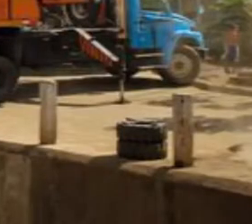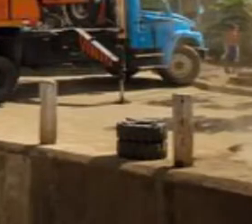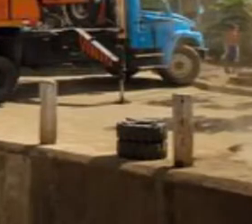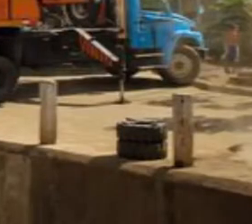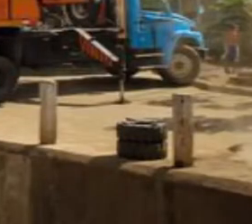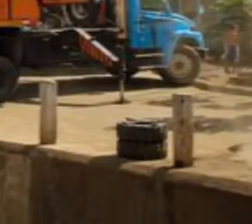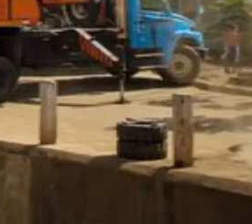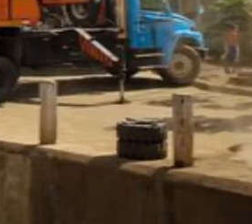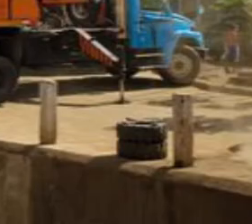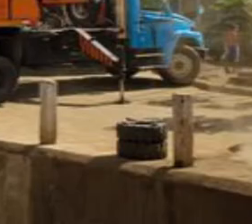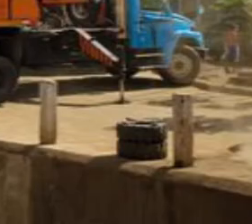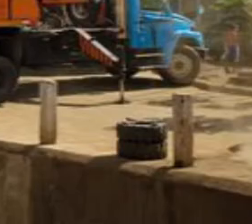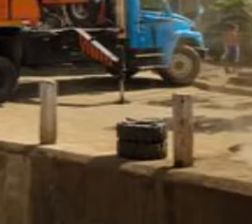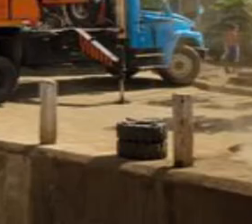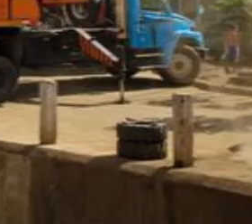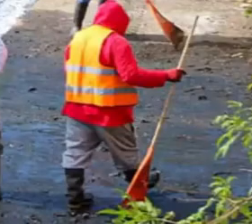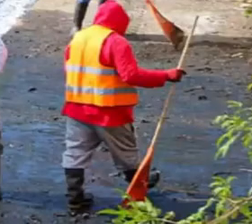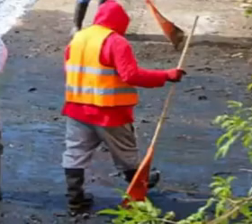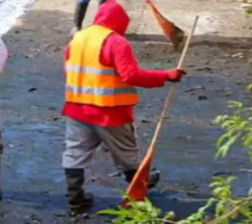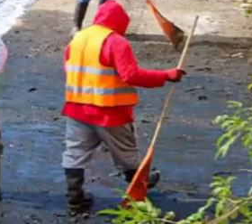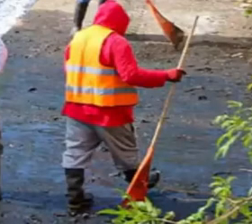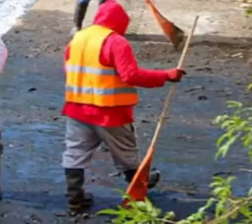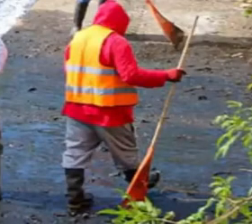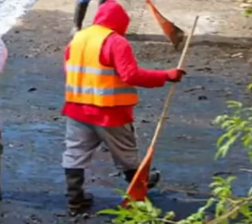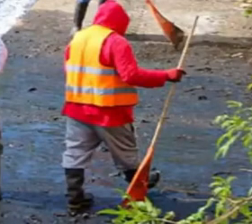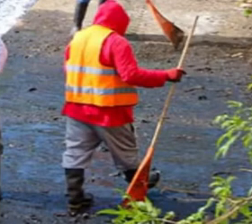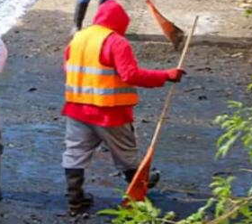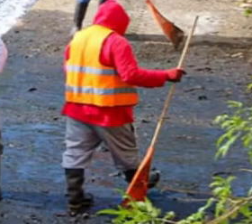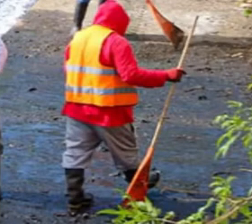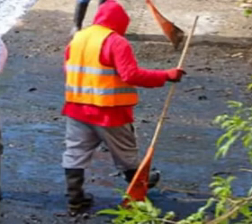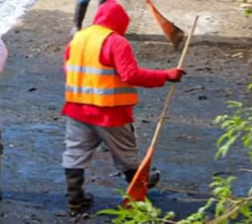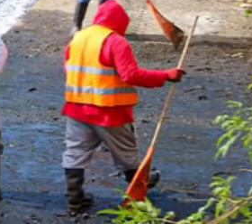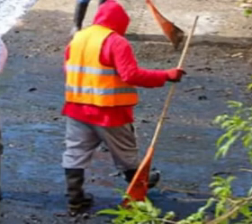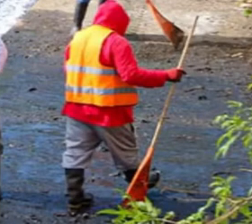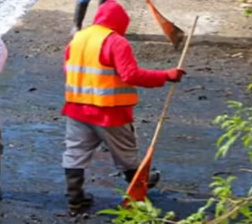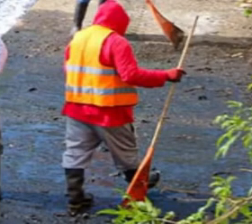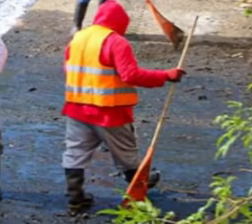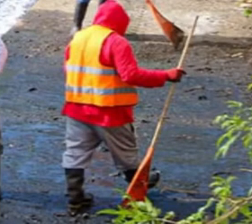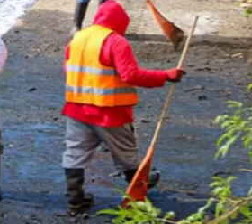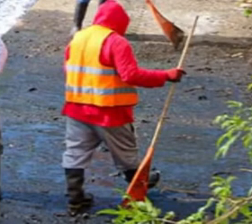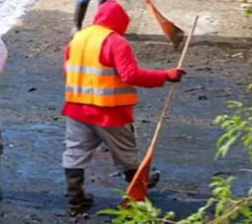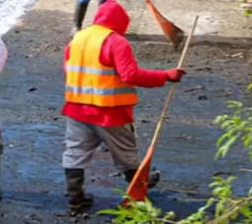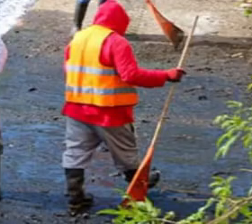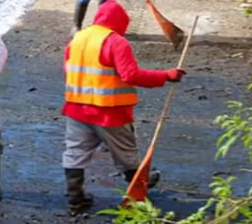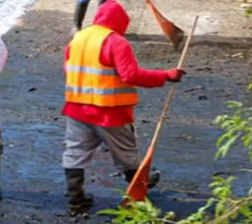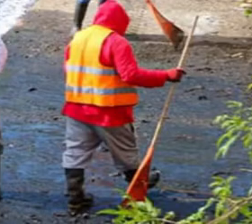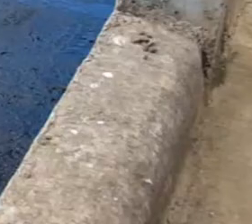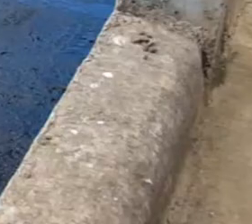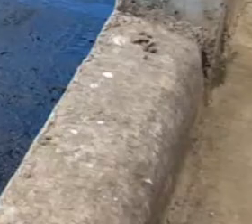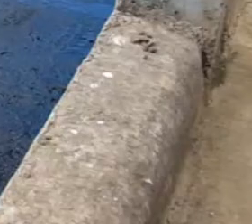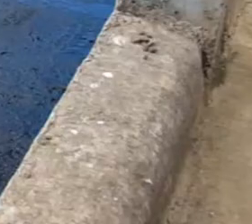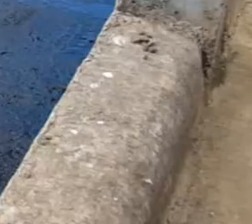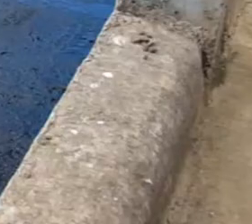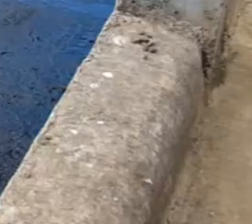2022. En la primera etapa tienen previsto atender 80 kilómetros de cauces revestidos, donde tienen planificado evacuar